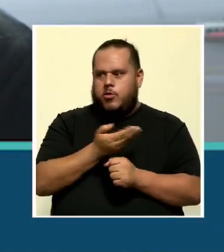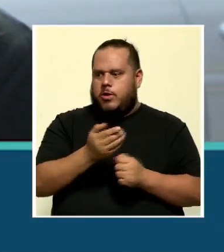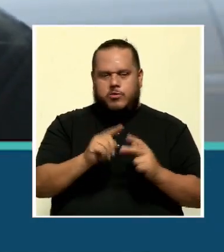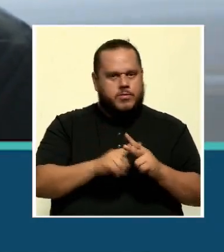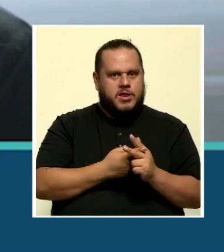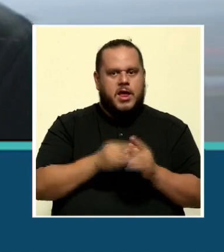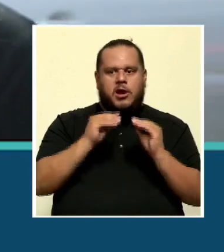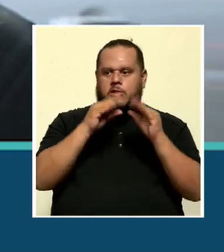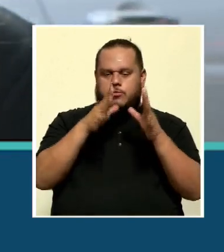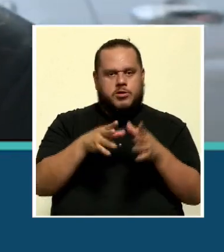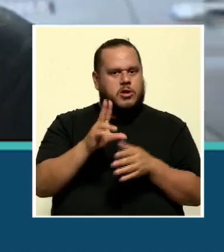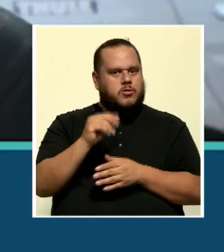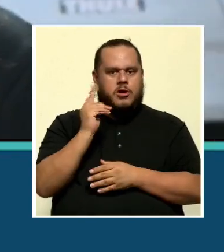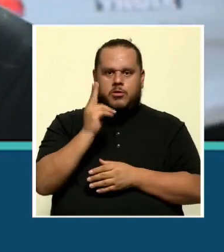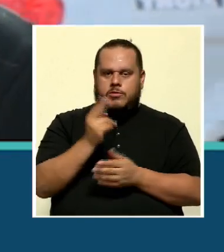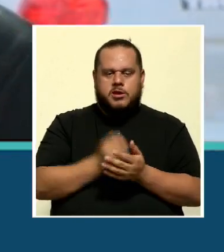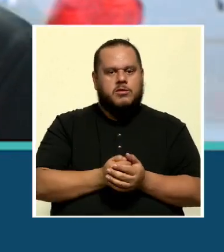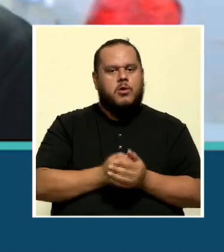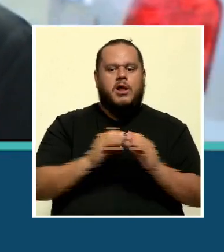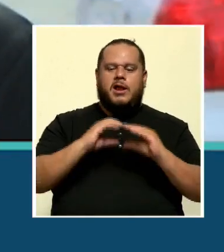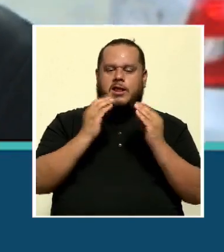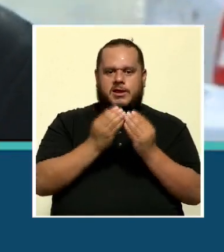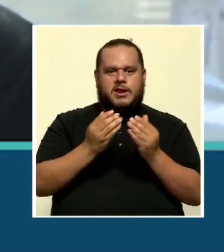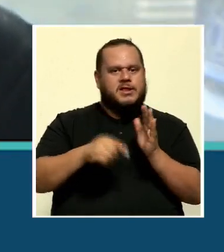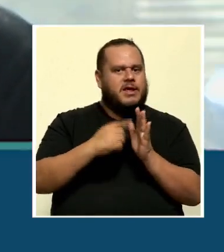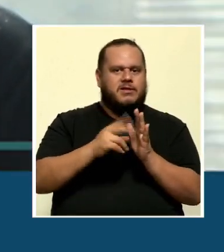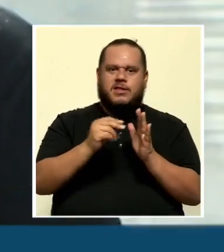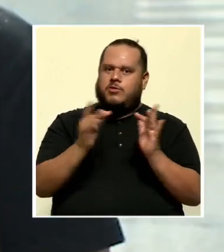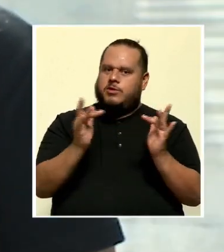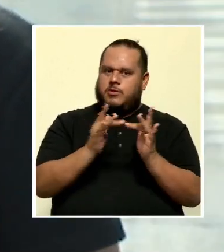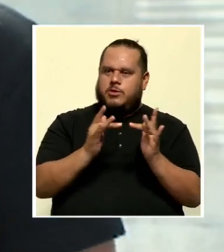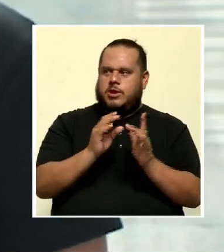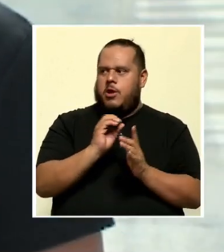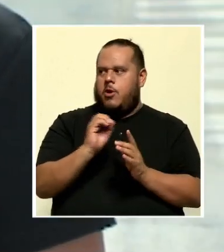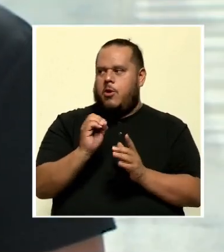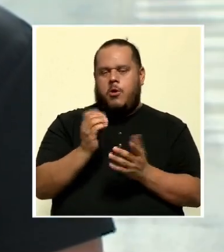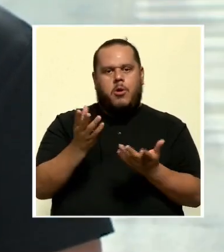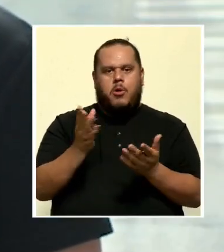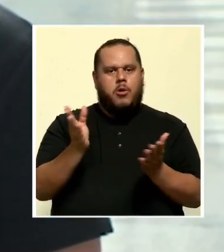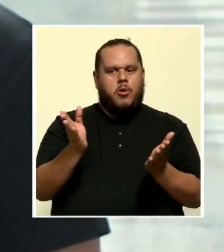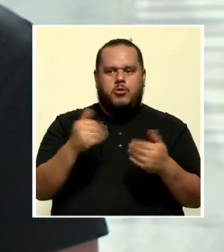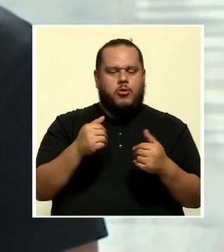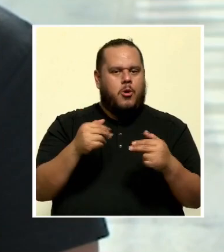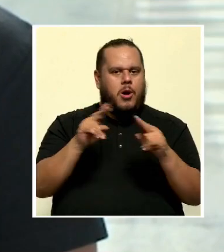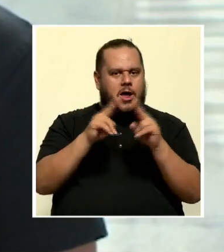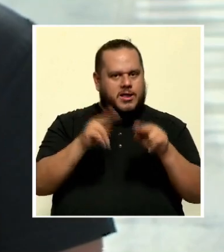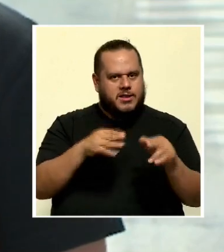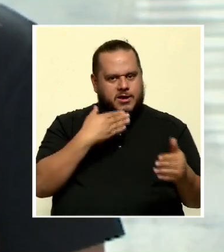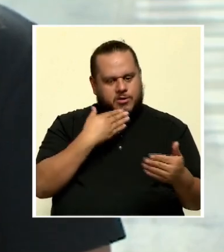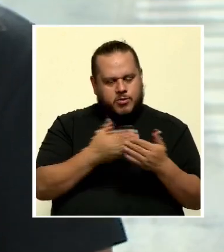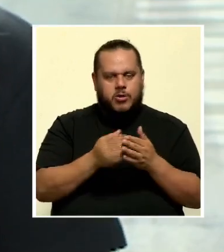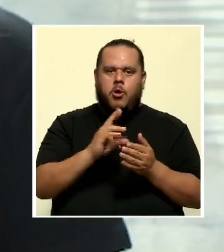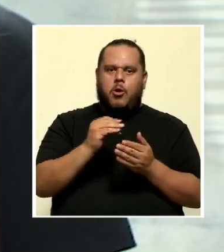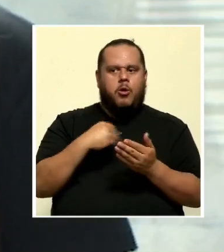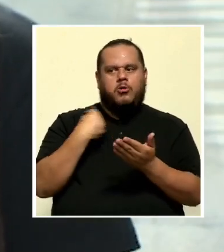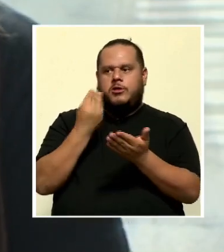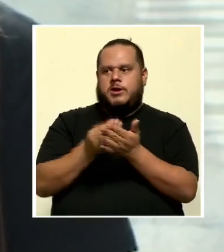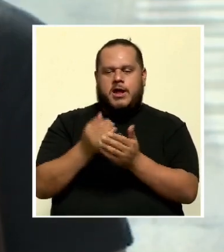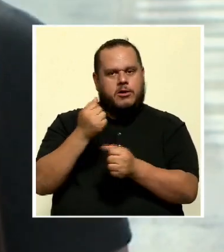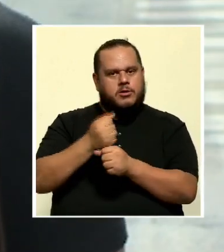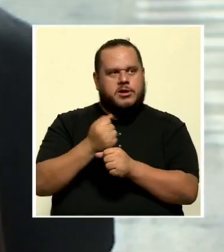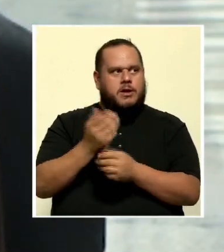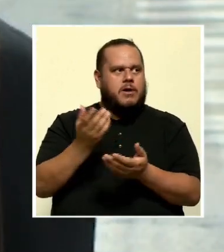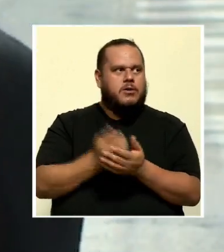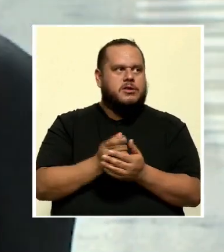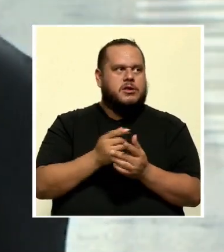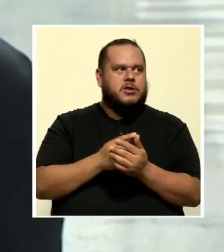no eran lo mismo, digamos, las clases a veces no se conectaban o no sirve el internet, o no entregaban los trabajos o X cosas.